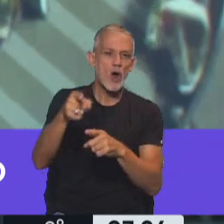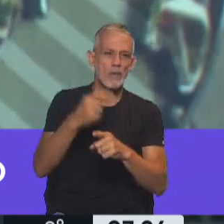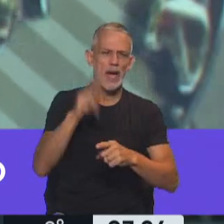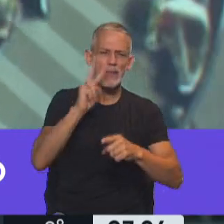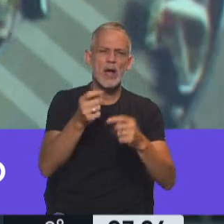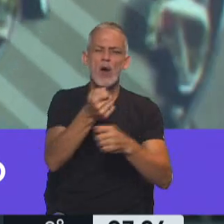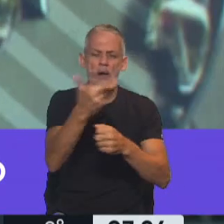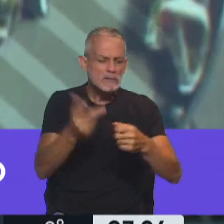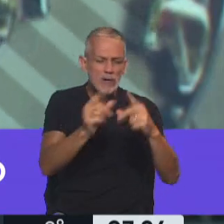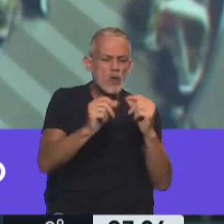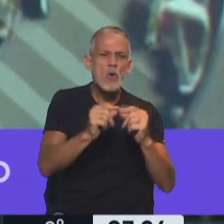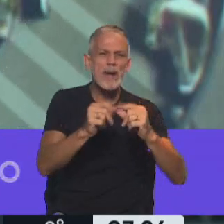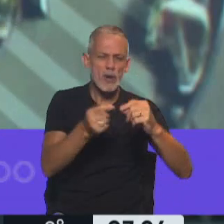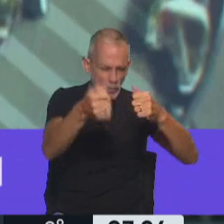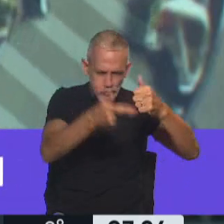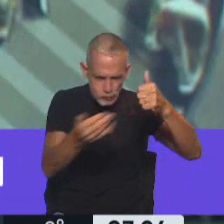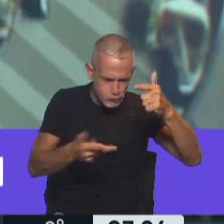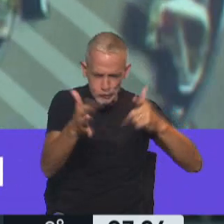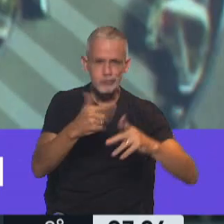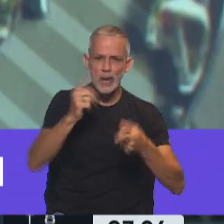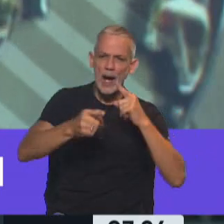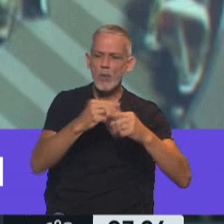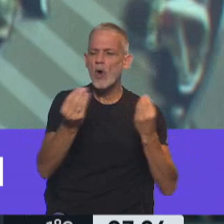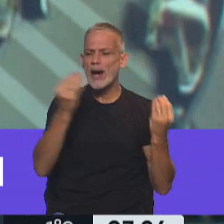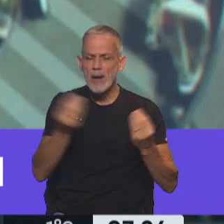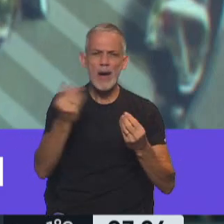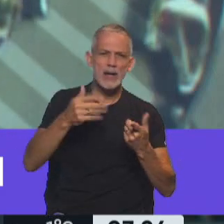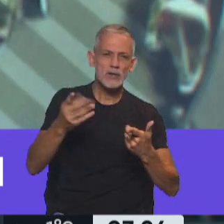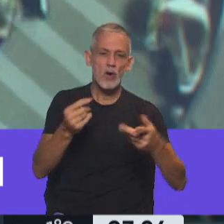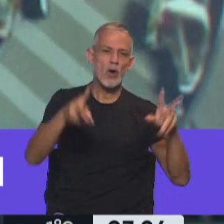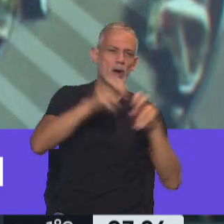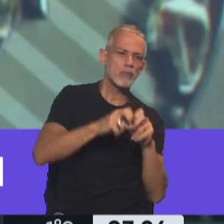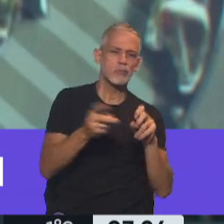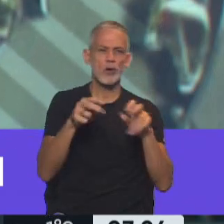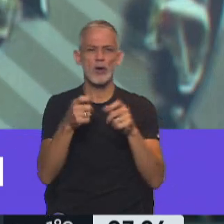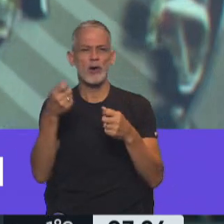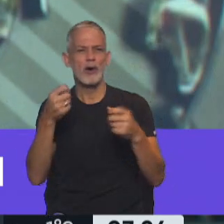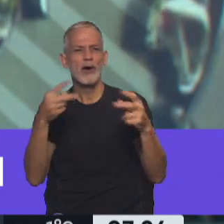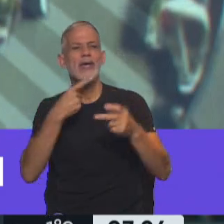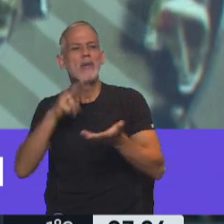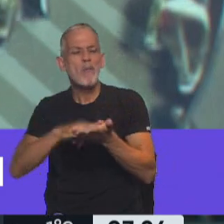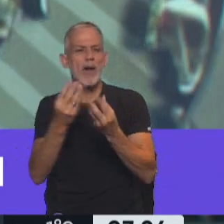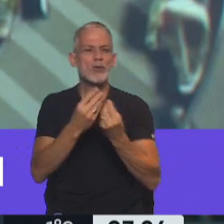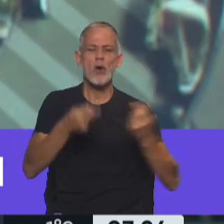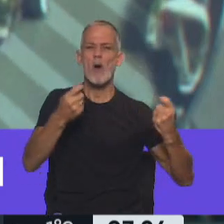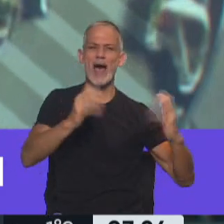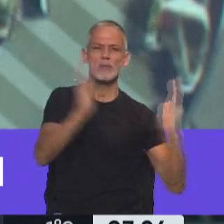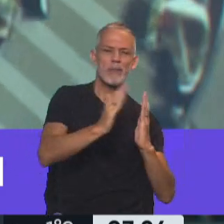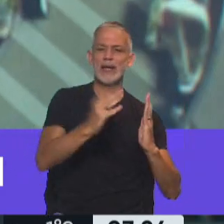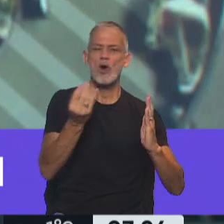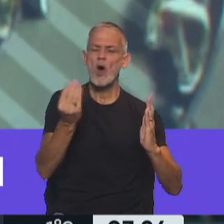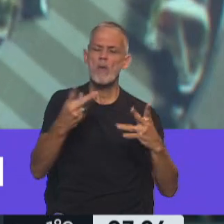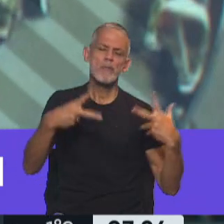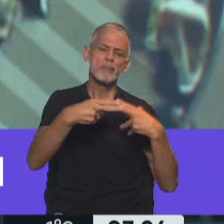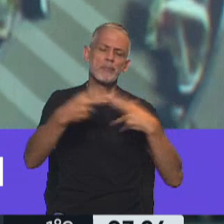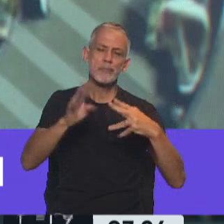los números, con los que tenés que acordar, bueno, qué va a pasar con el déficit fiscal, por dónde toco el gasto. Pero después